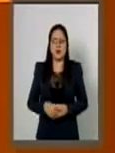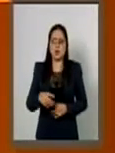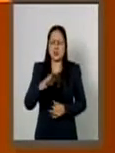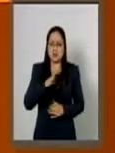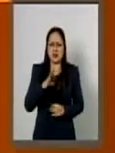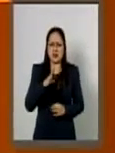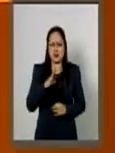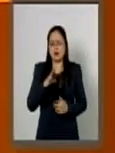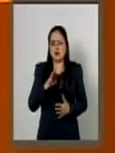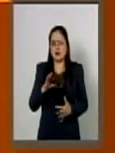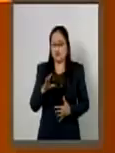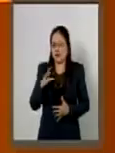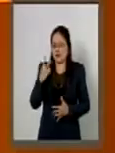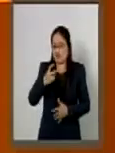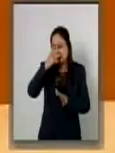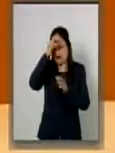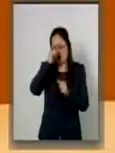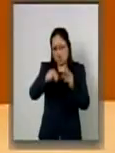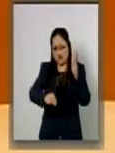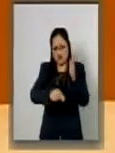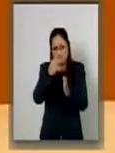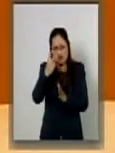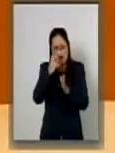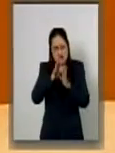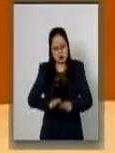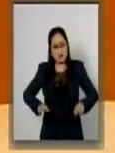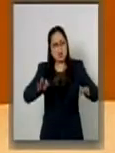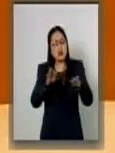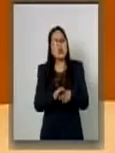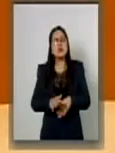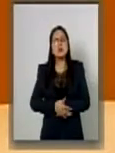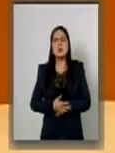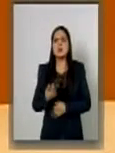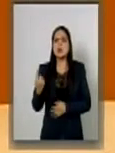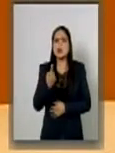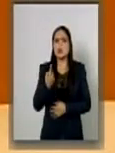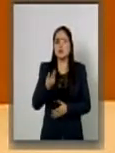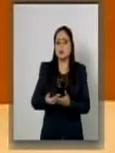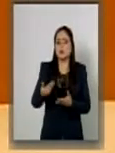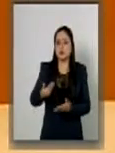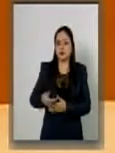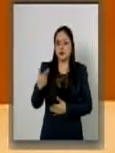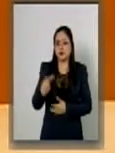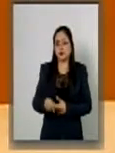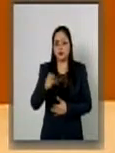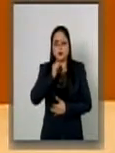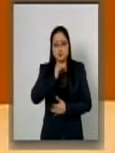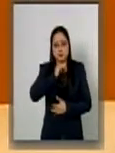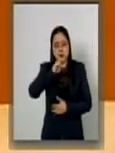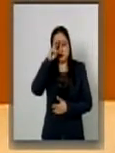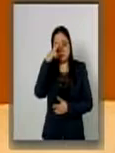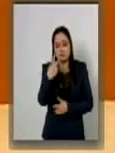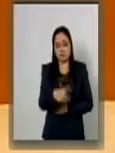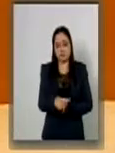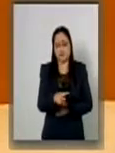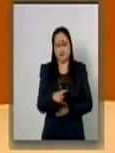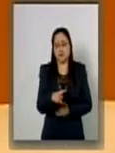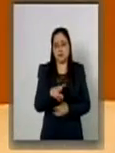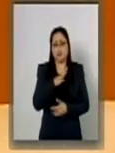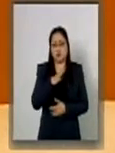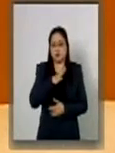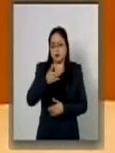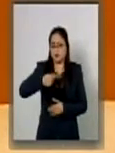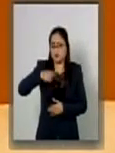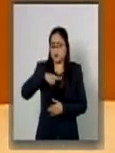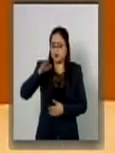Considerando la importancia de este acuerdo, es pertinente que aquí, en el Senado de la República, demos un